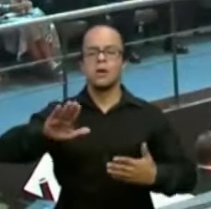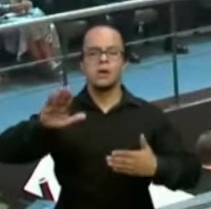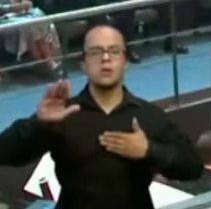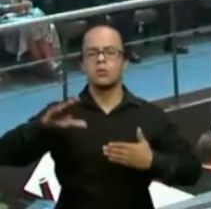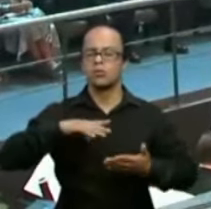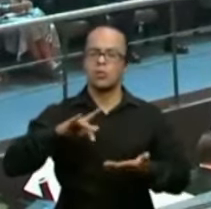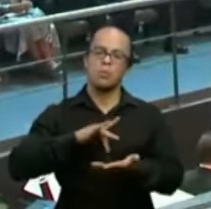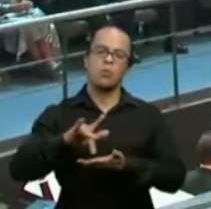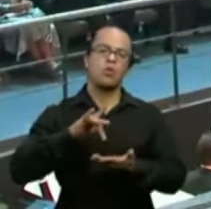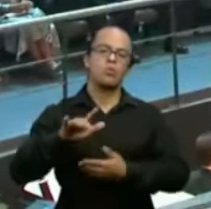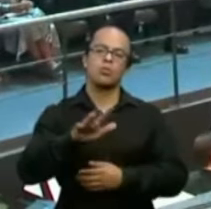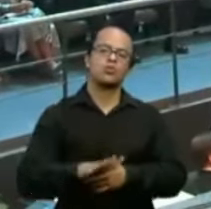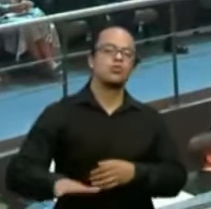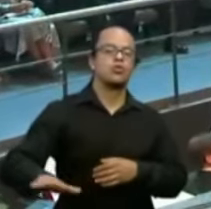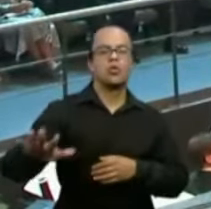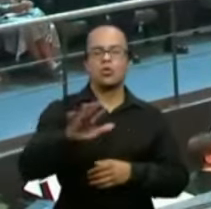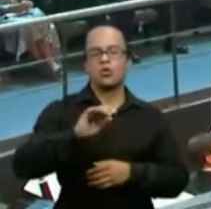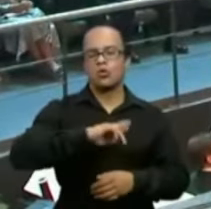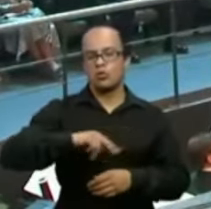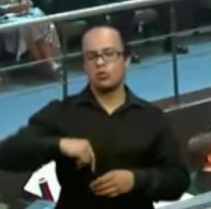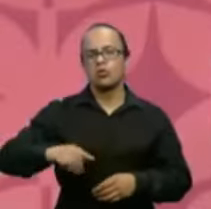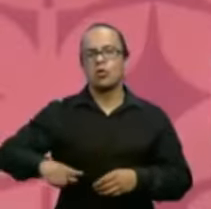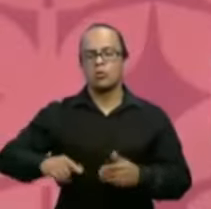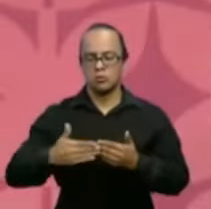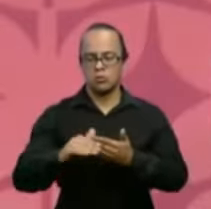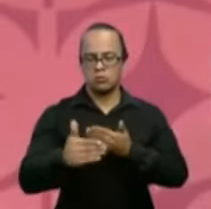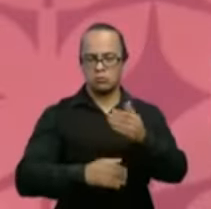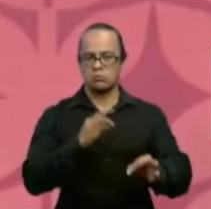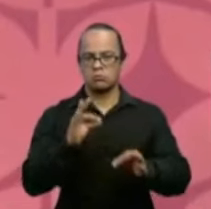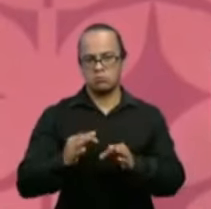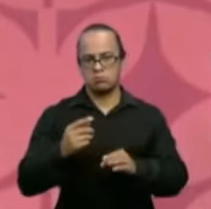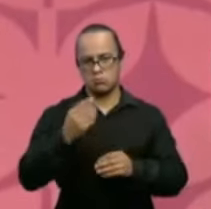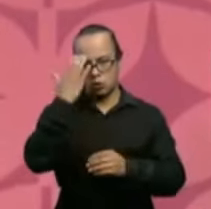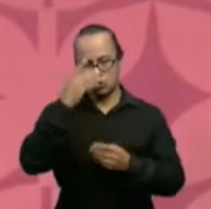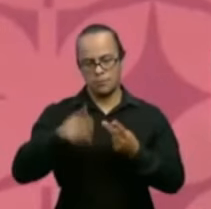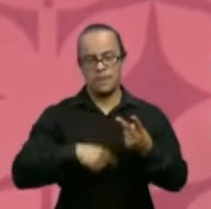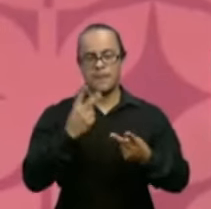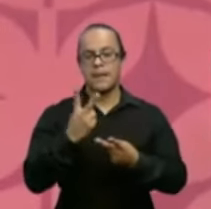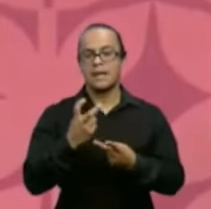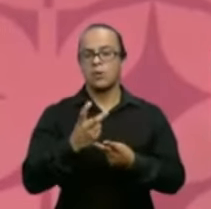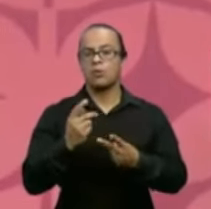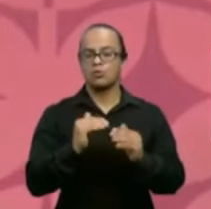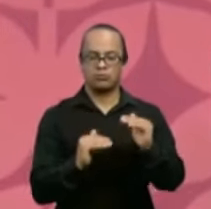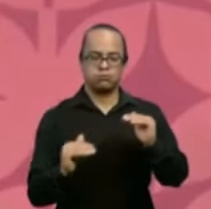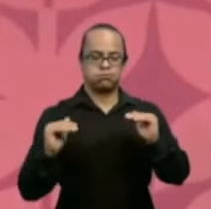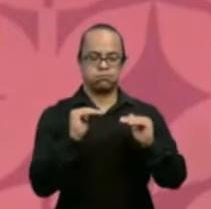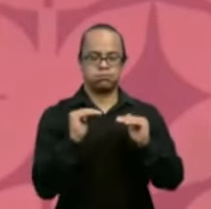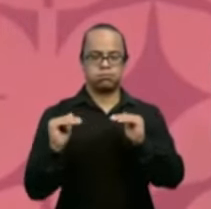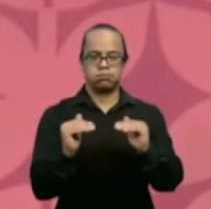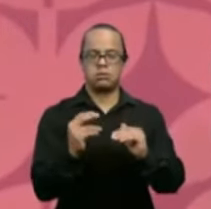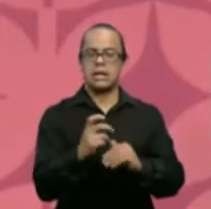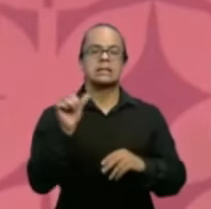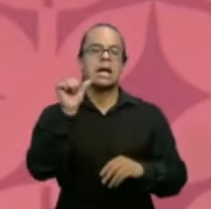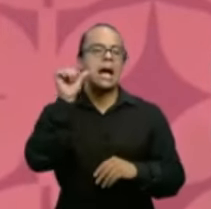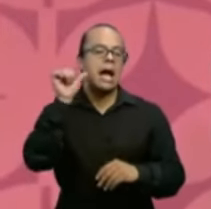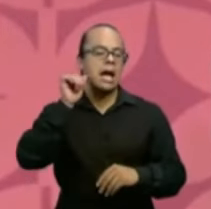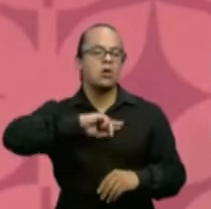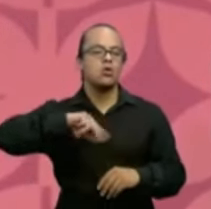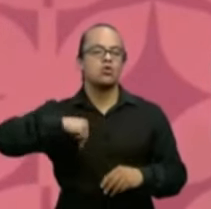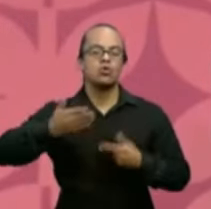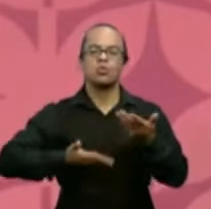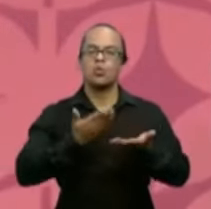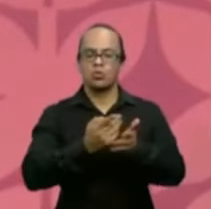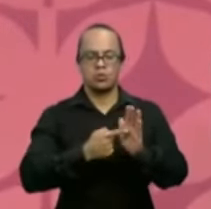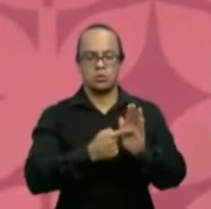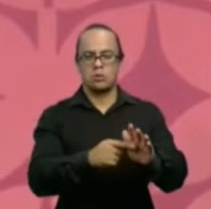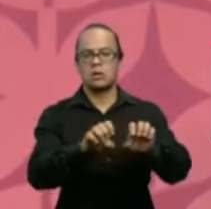realizar a lo largo de la administración. Segundo, lo de equidad. El día de ayer presenté una parte